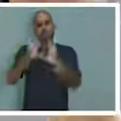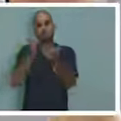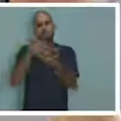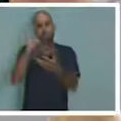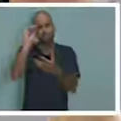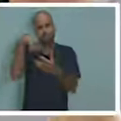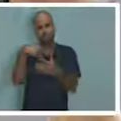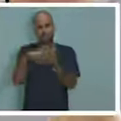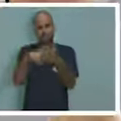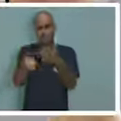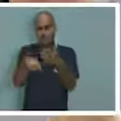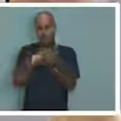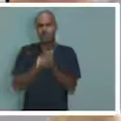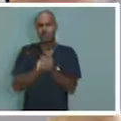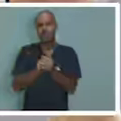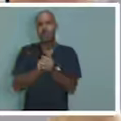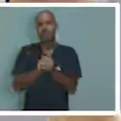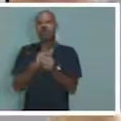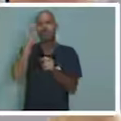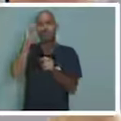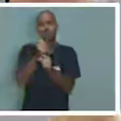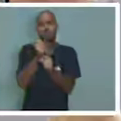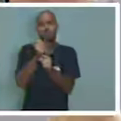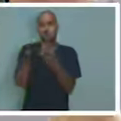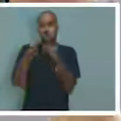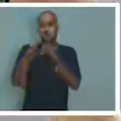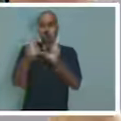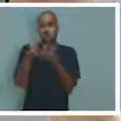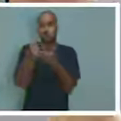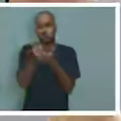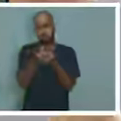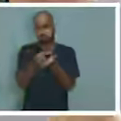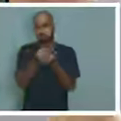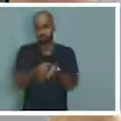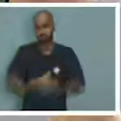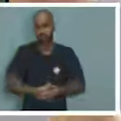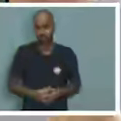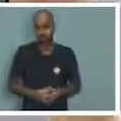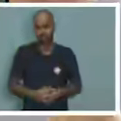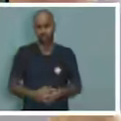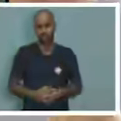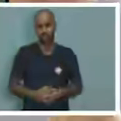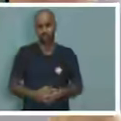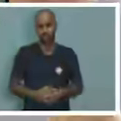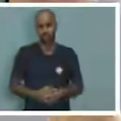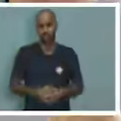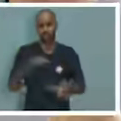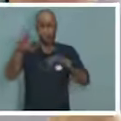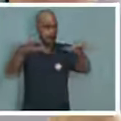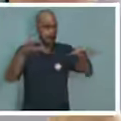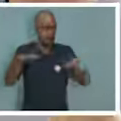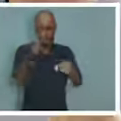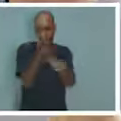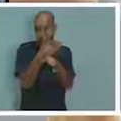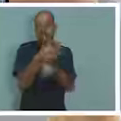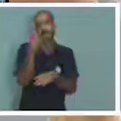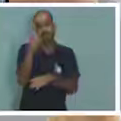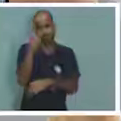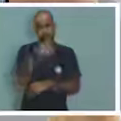estratégicos, operacionales y de apoyo. Posee 15 unidades empresariales de base,